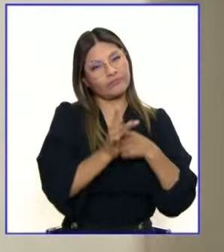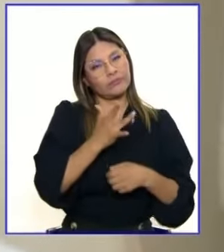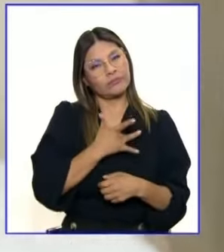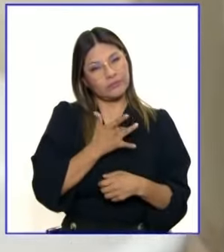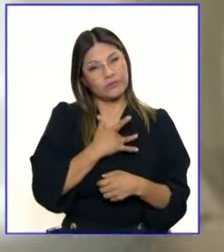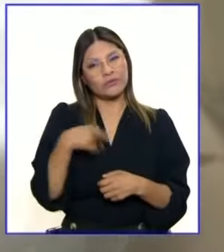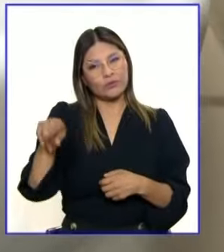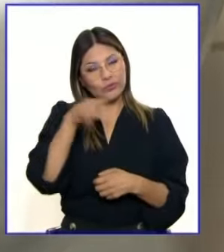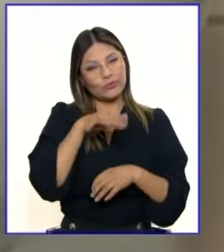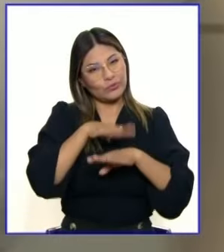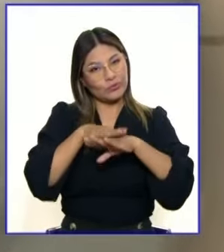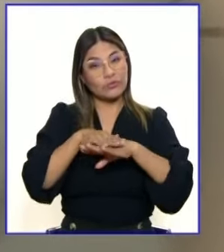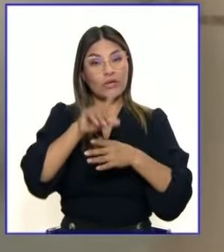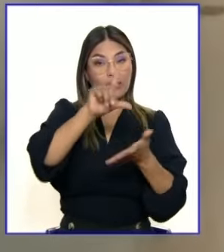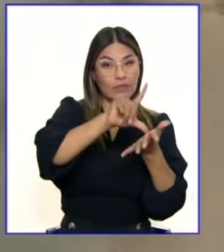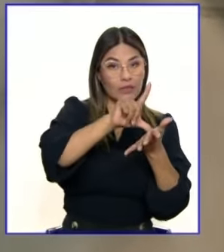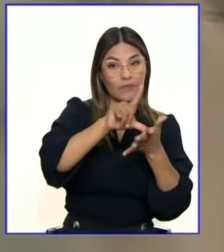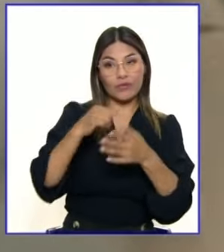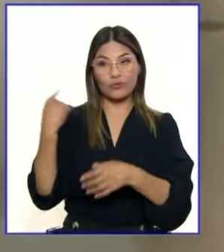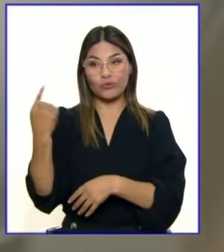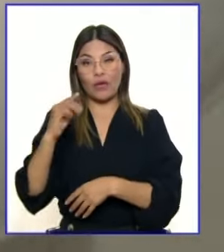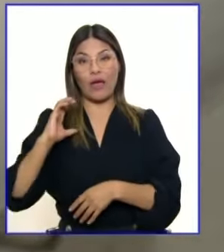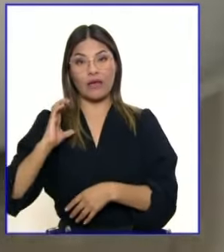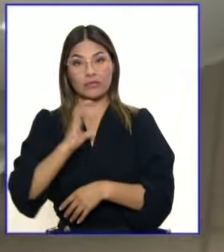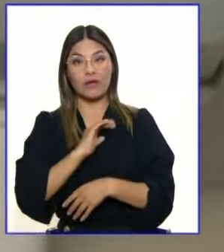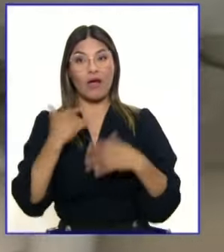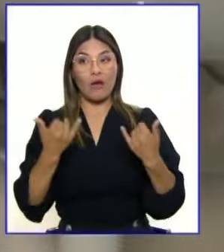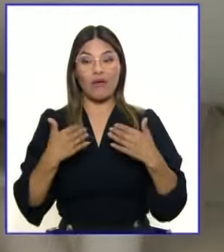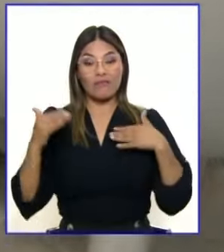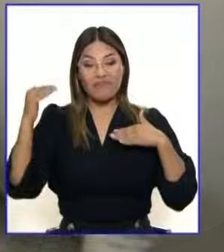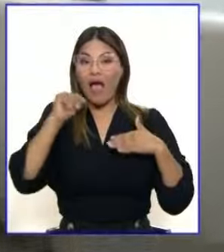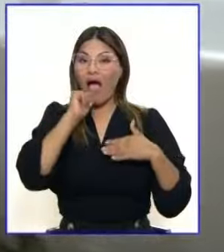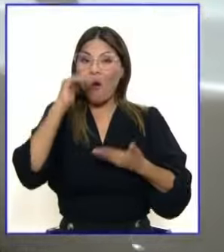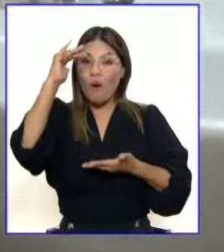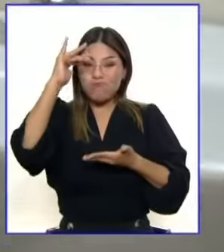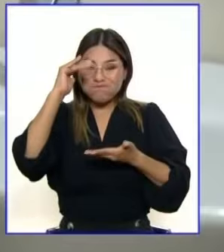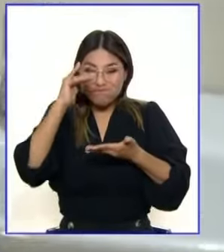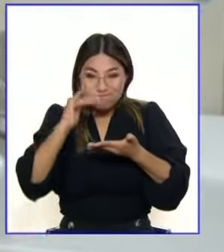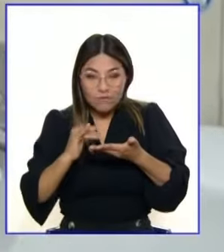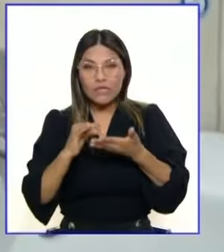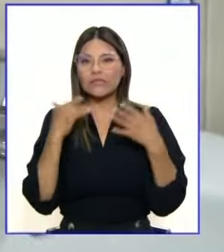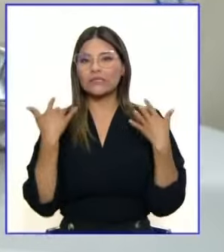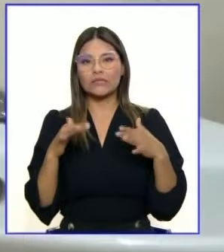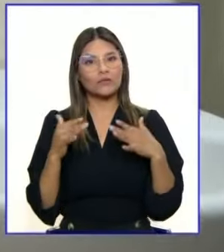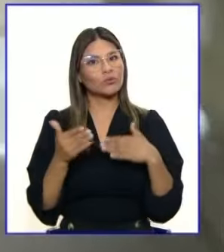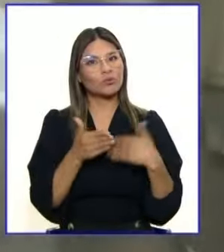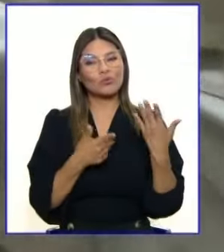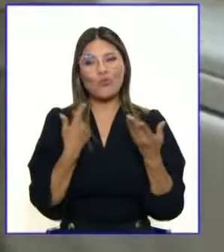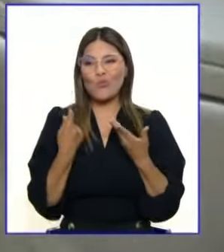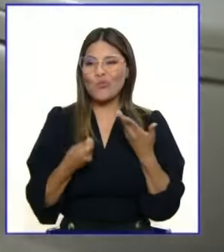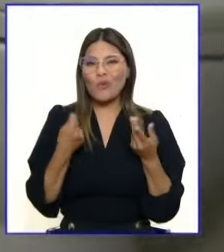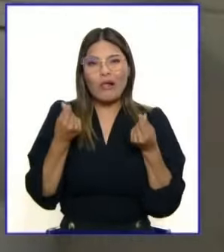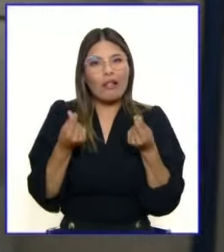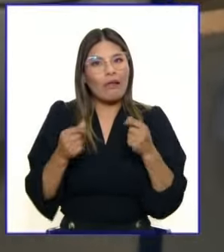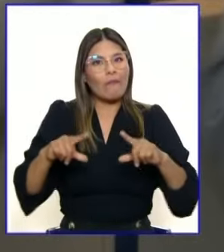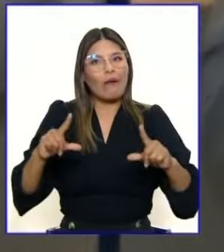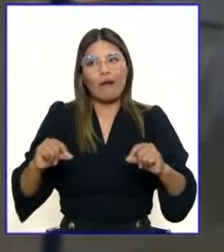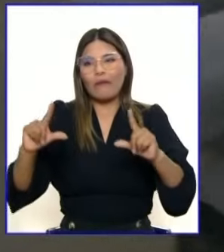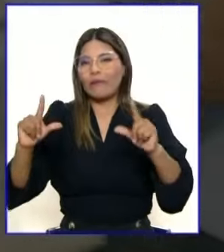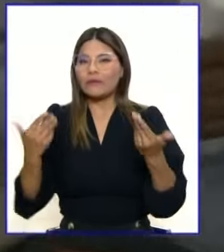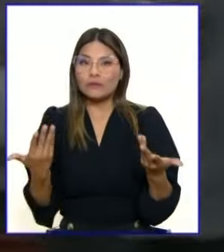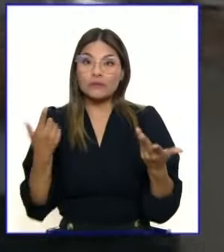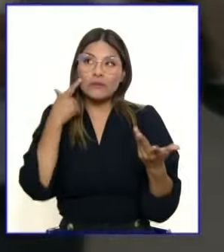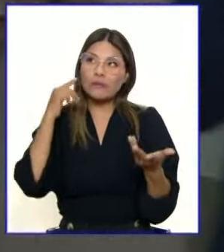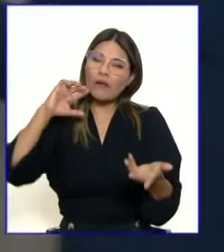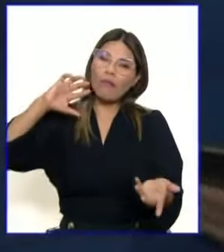recordar a Lima y Callao que vivimos en un desierto, ¿ok? Y es costoso, estamos expuestos obviamente